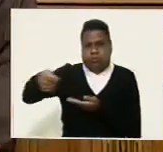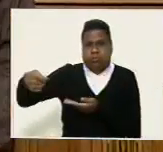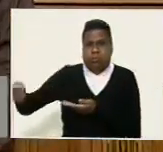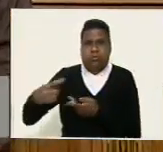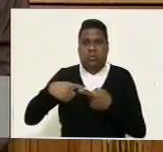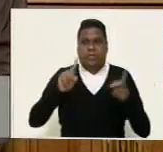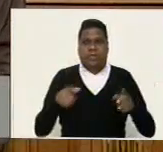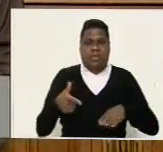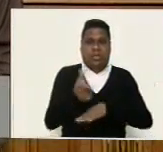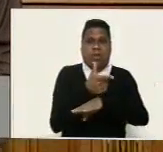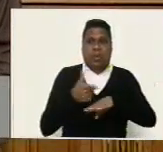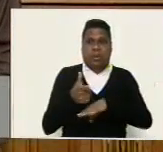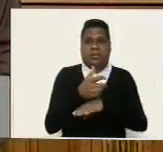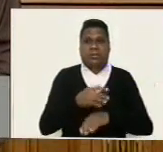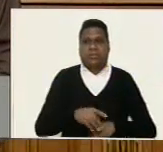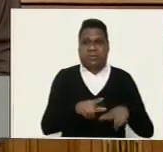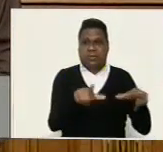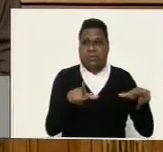de estado.